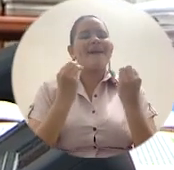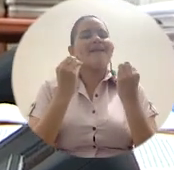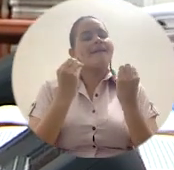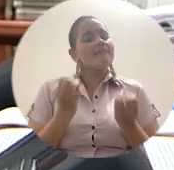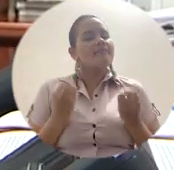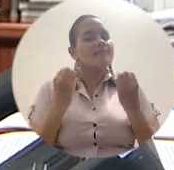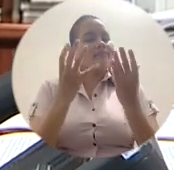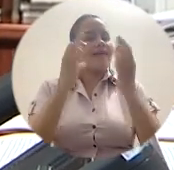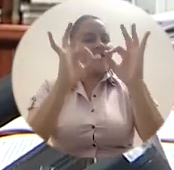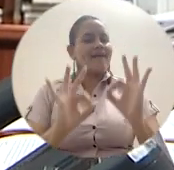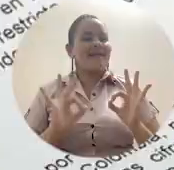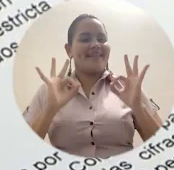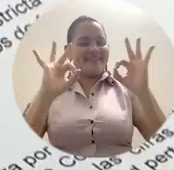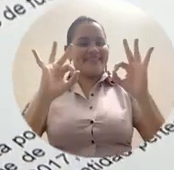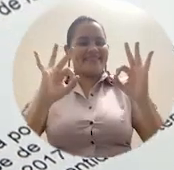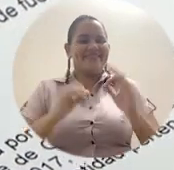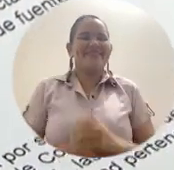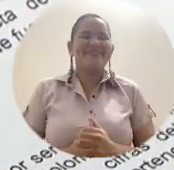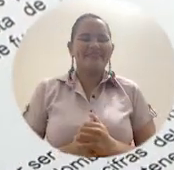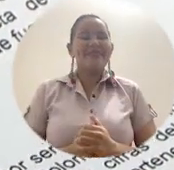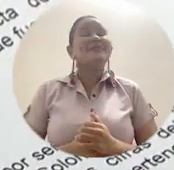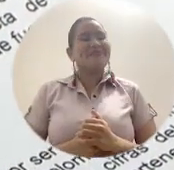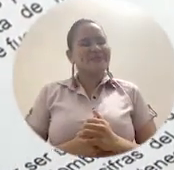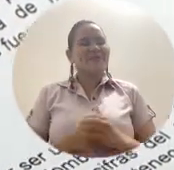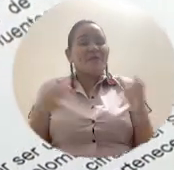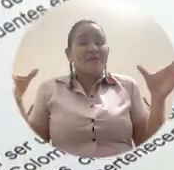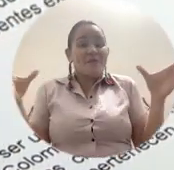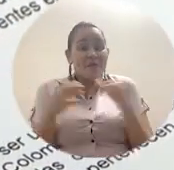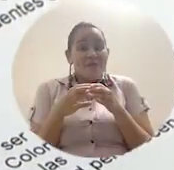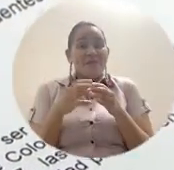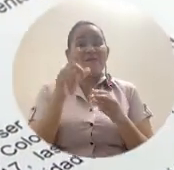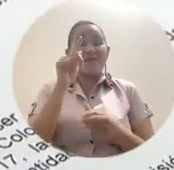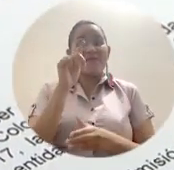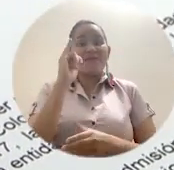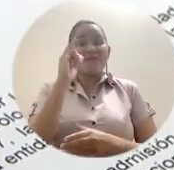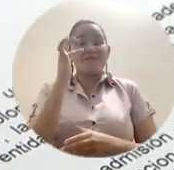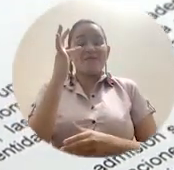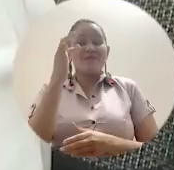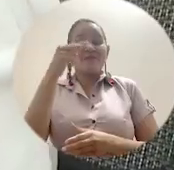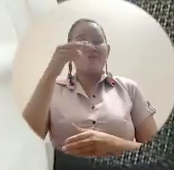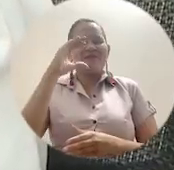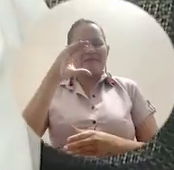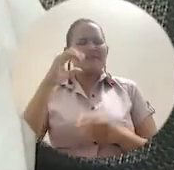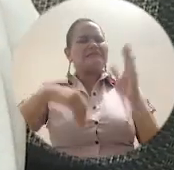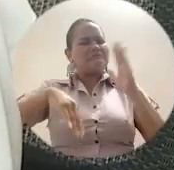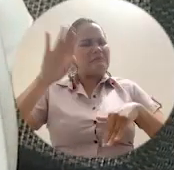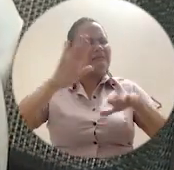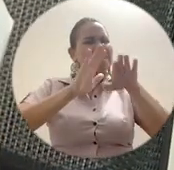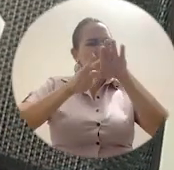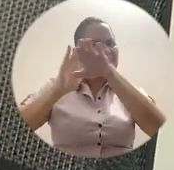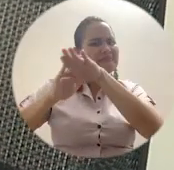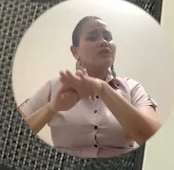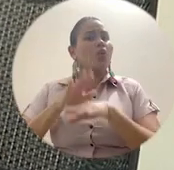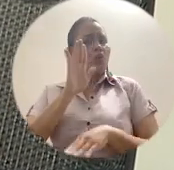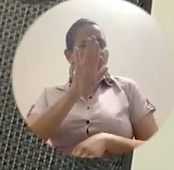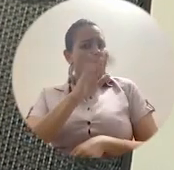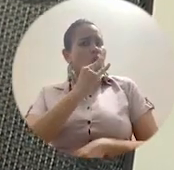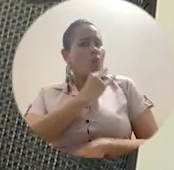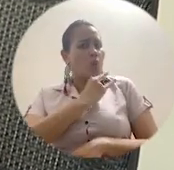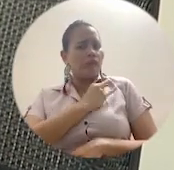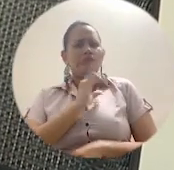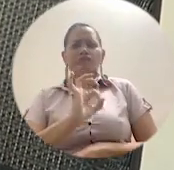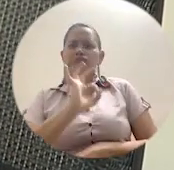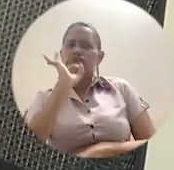de mantener condiciones de calidad y de inclusión. Para la agencia Fitch Ratings, la Universidad del Magdalena es una de las instituciones de educación